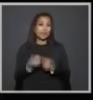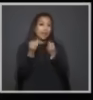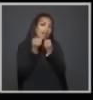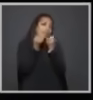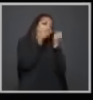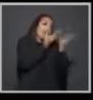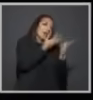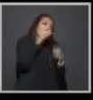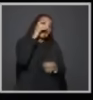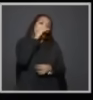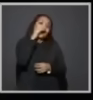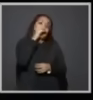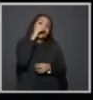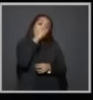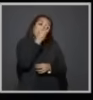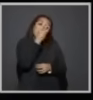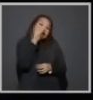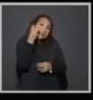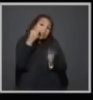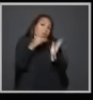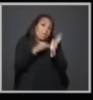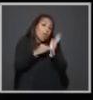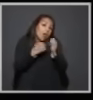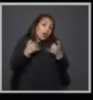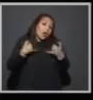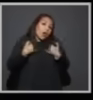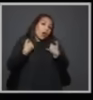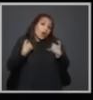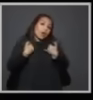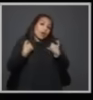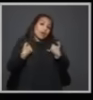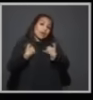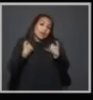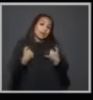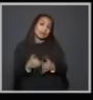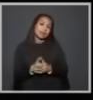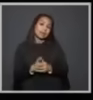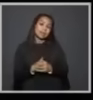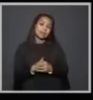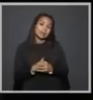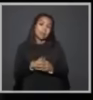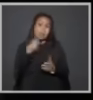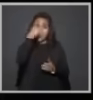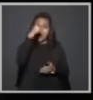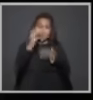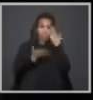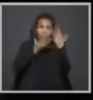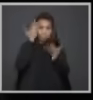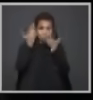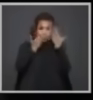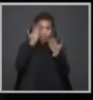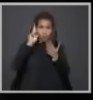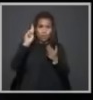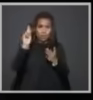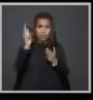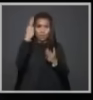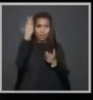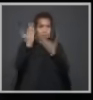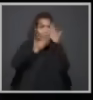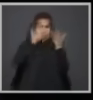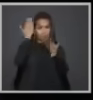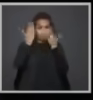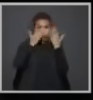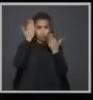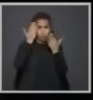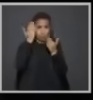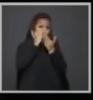becas a 300,000 jóvenes para que estudien en universidades, en escuelas del nivel